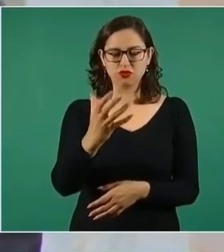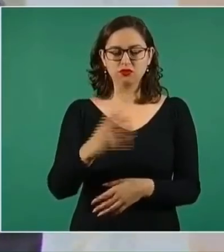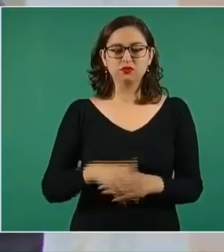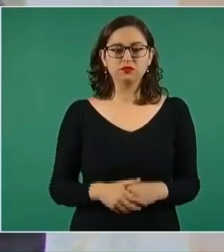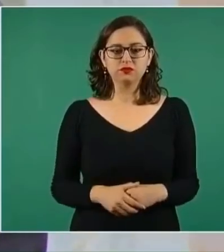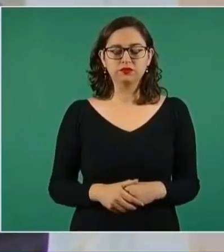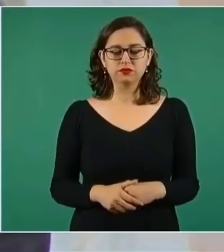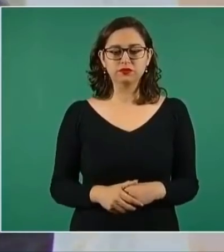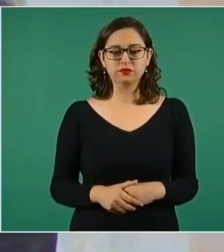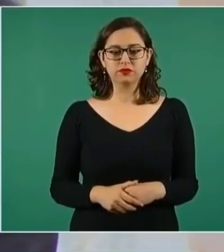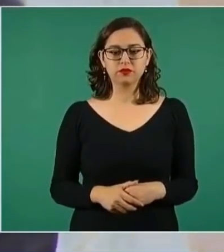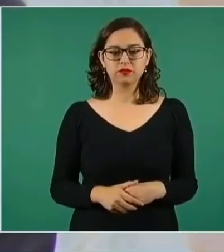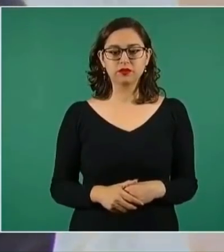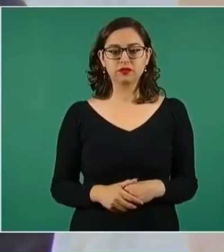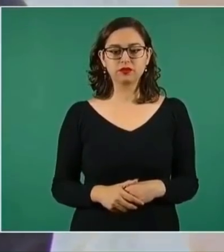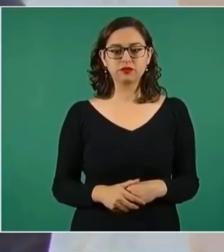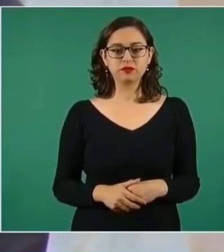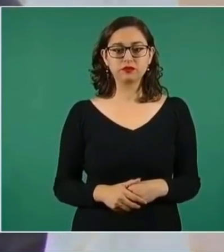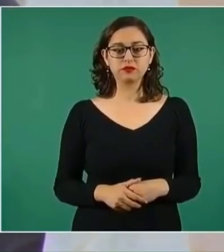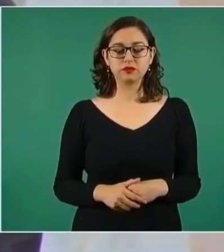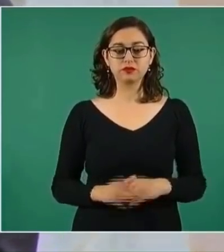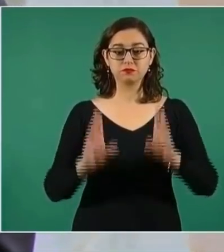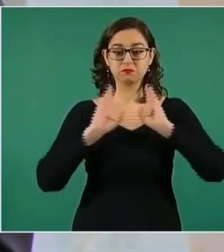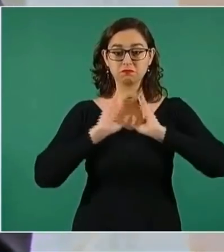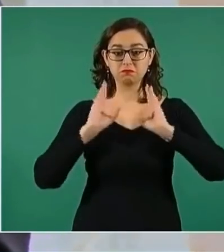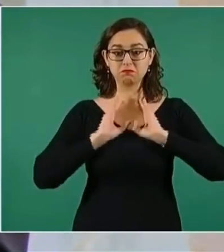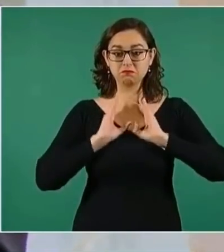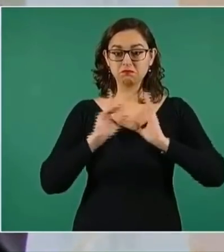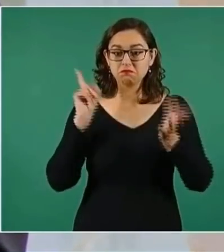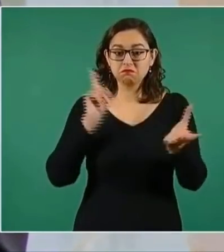un militar desalmado,